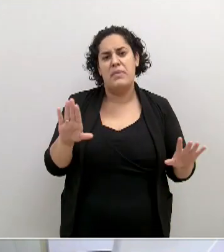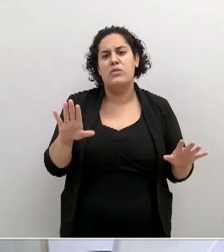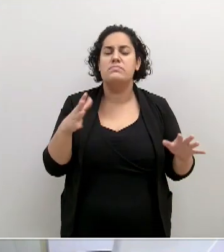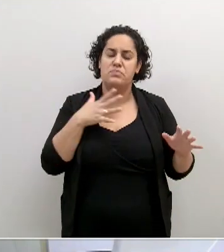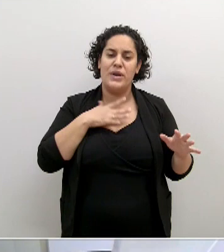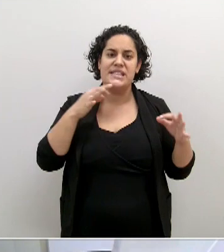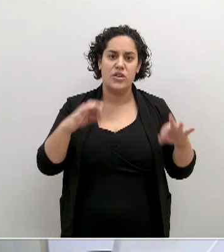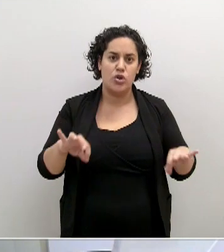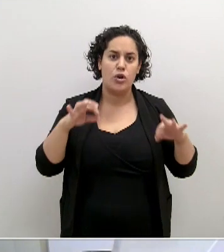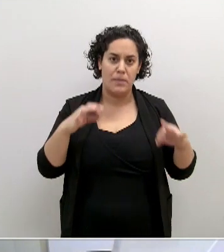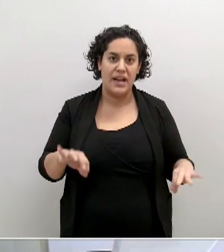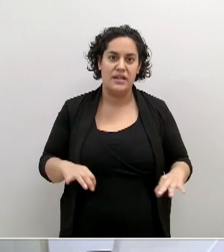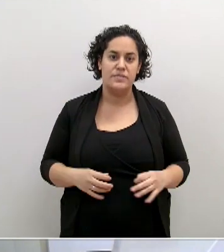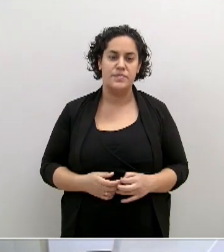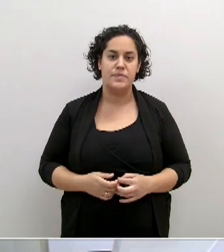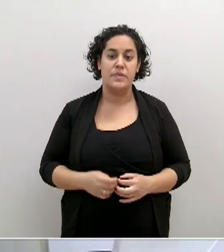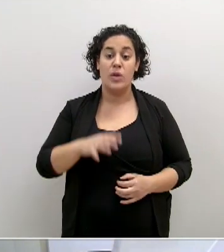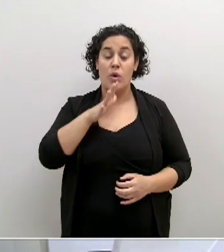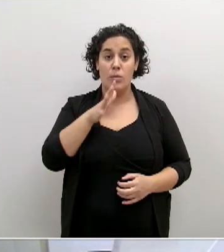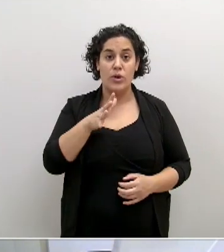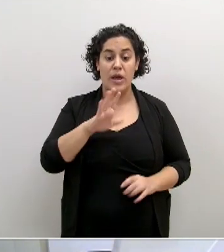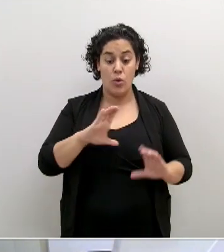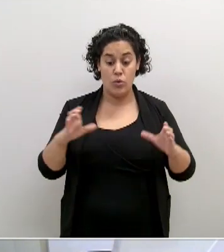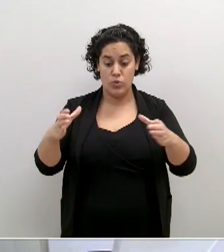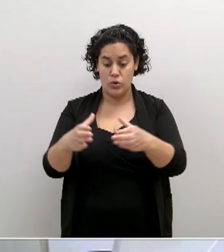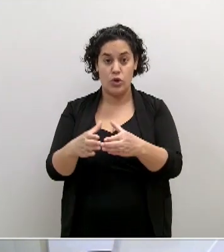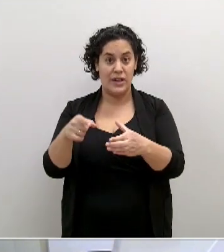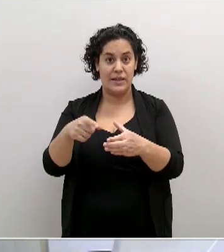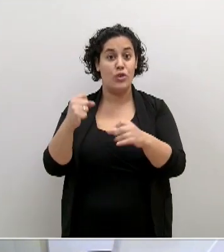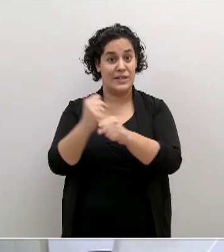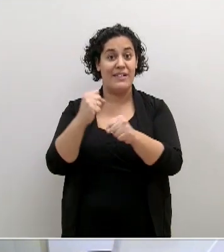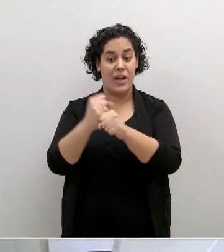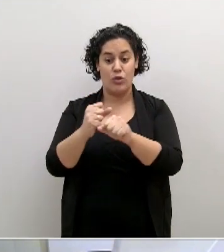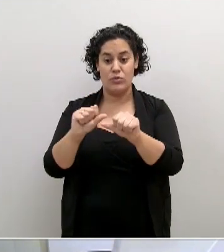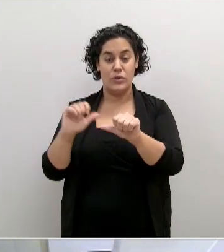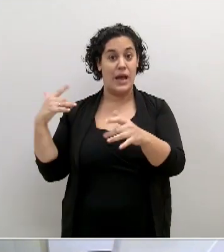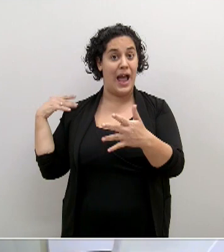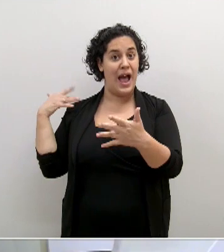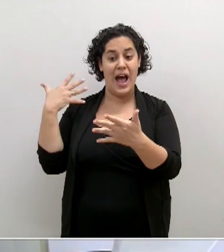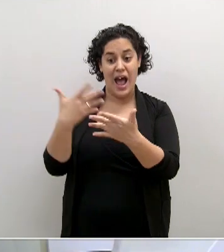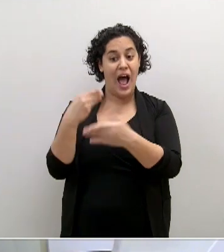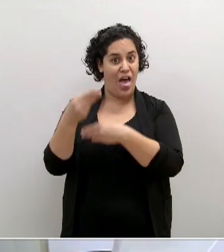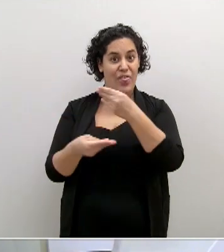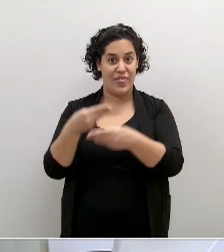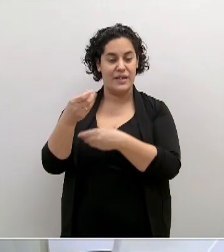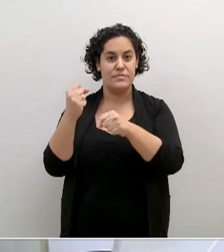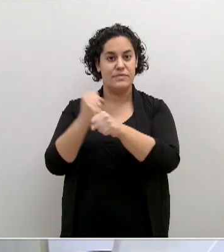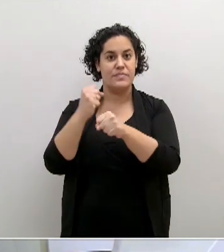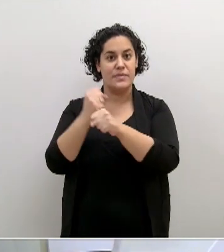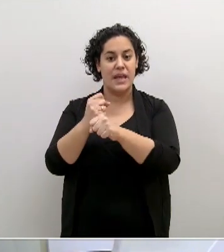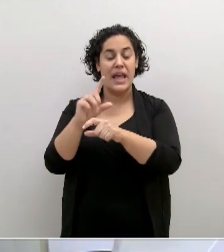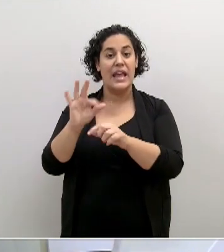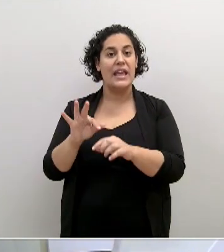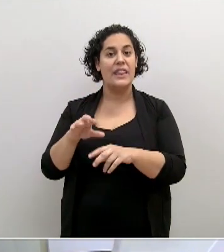normal cuando un colectivo deja de hacer una actividad que ha estado haciendo hasta ahora, hasta ese momento, y pasa a hacerla a otro